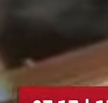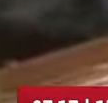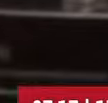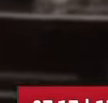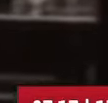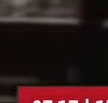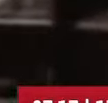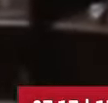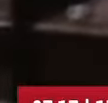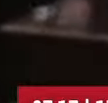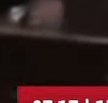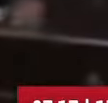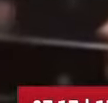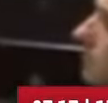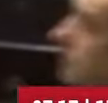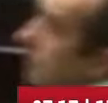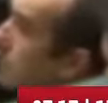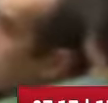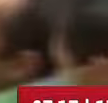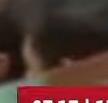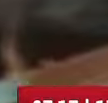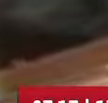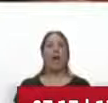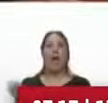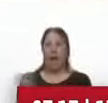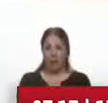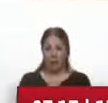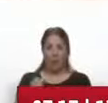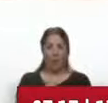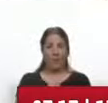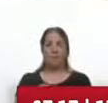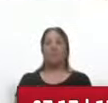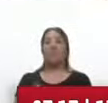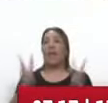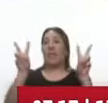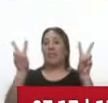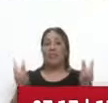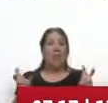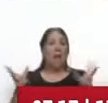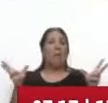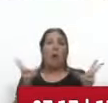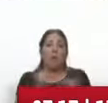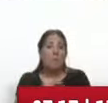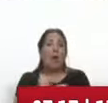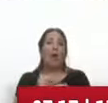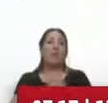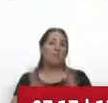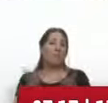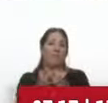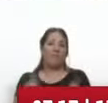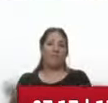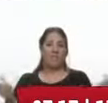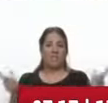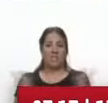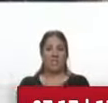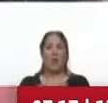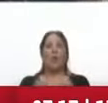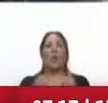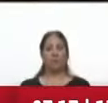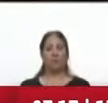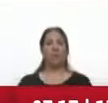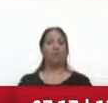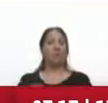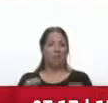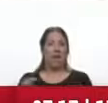Sí, sí, pero mirá cómo lo ayuda la senadora de al lado para hacer ver como que estamos hablando de otra cosa. Sí, sí, por eso. Ya van entre ellos hablando para distraer, para mostrar